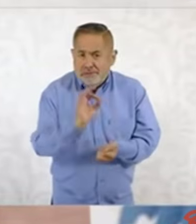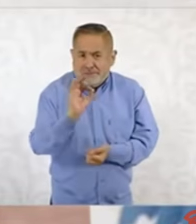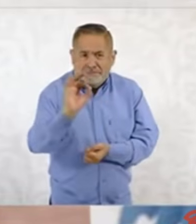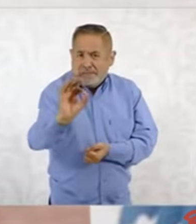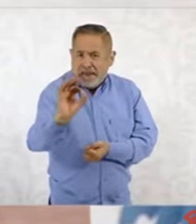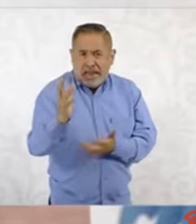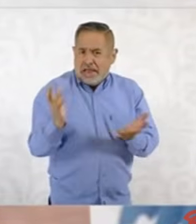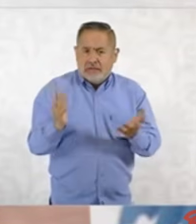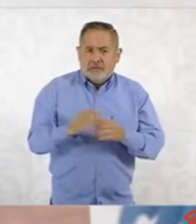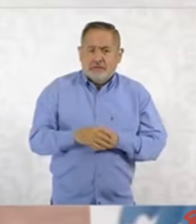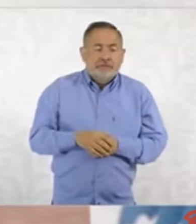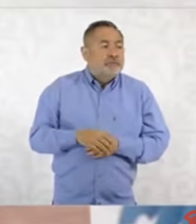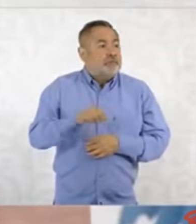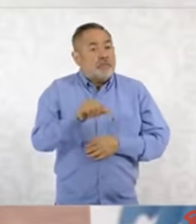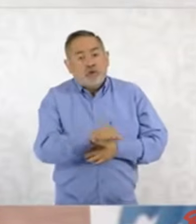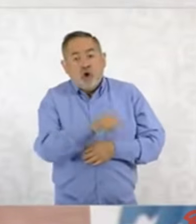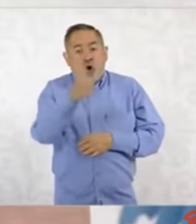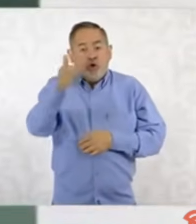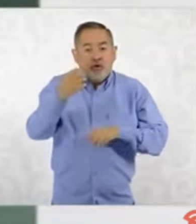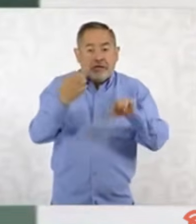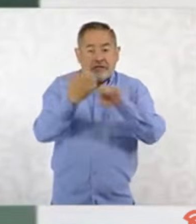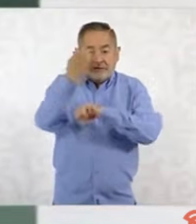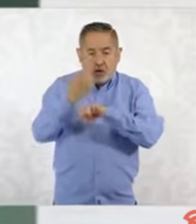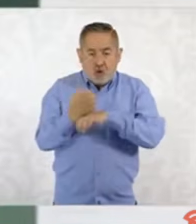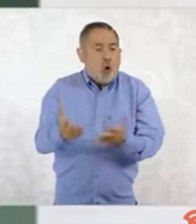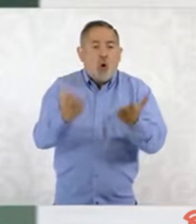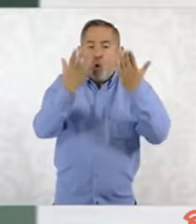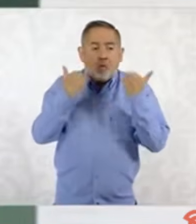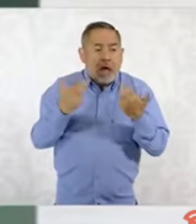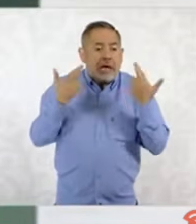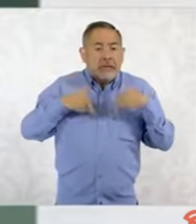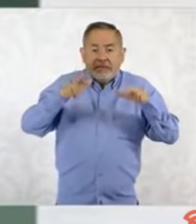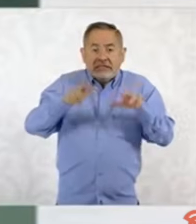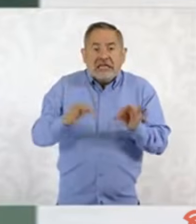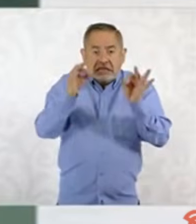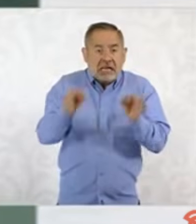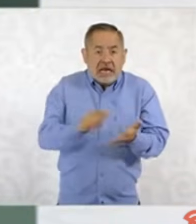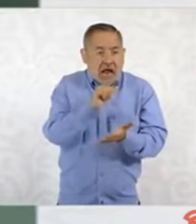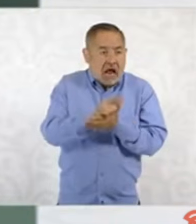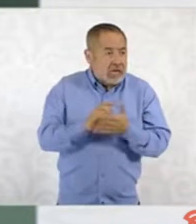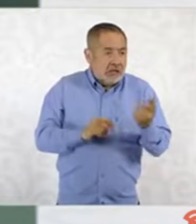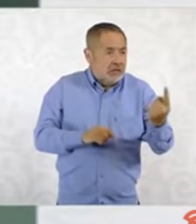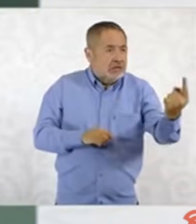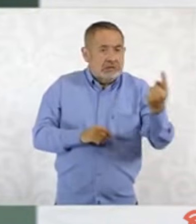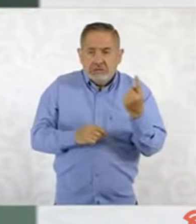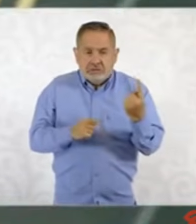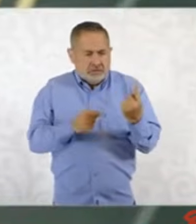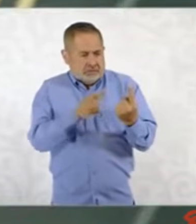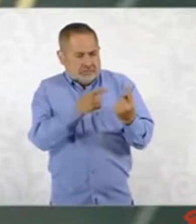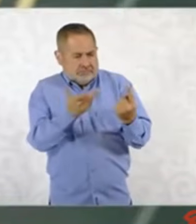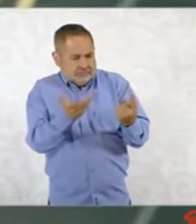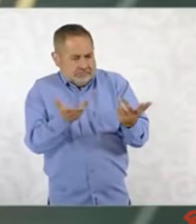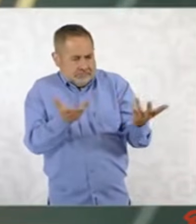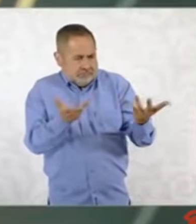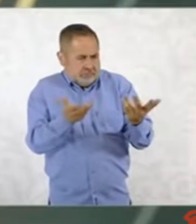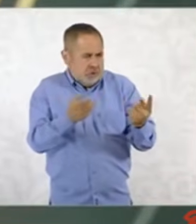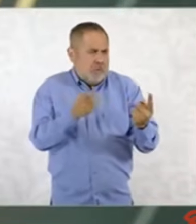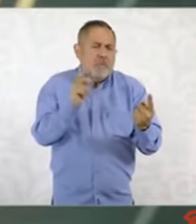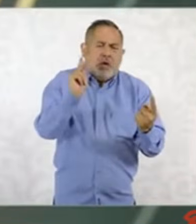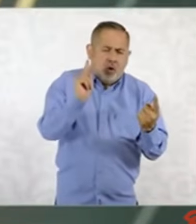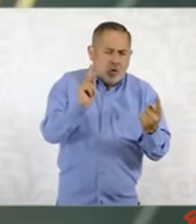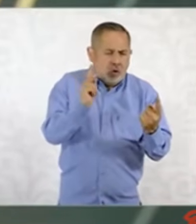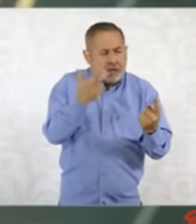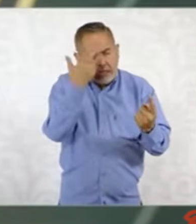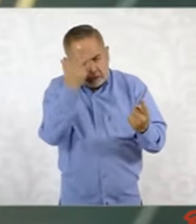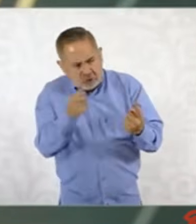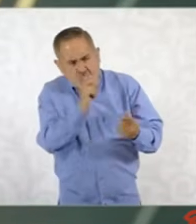estados donde no hay una representación legal, pero hay representaciones con demandas justas, legítimas, también